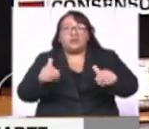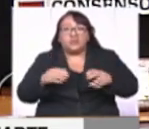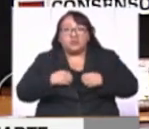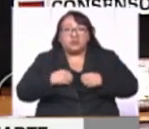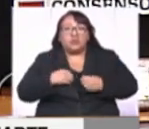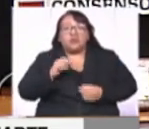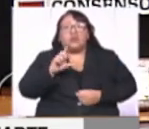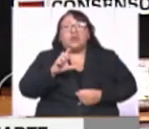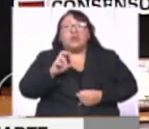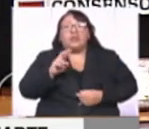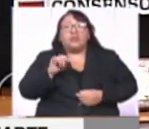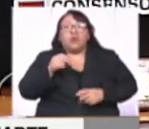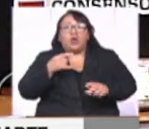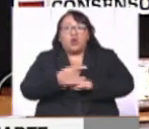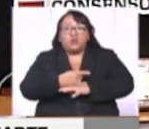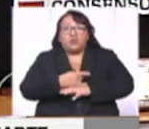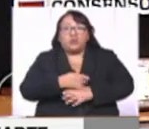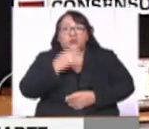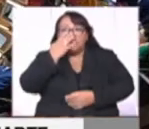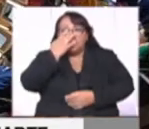Ventura en contra.